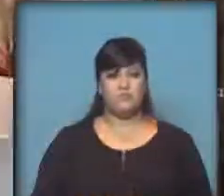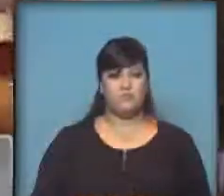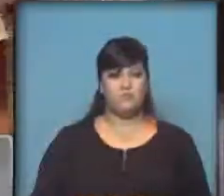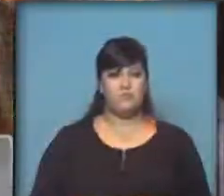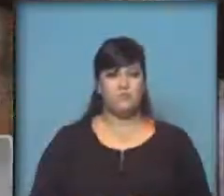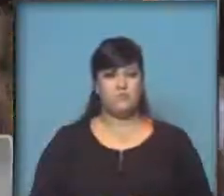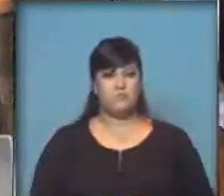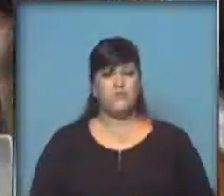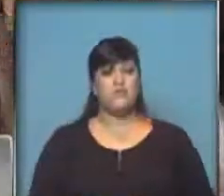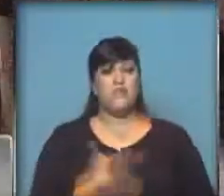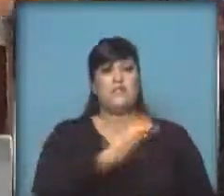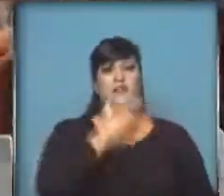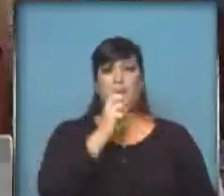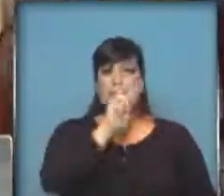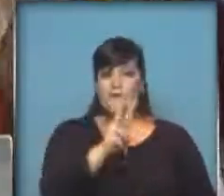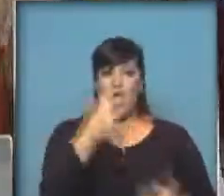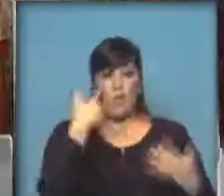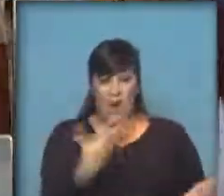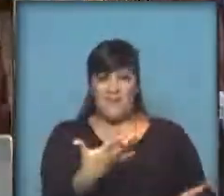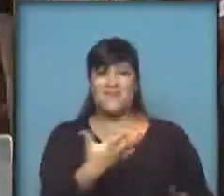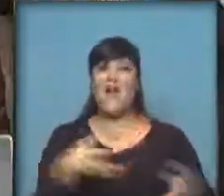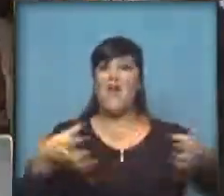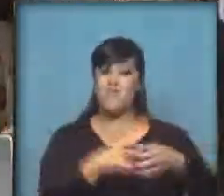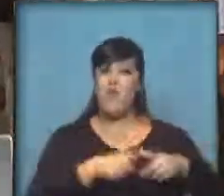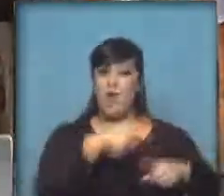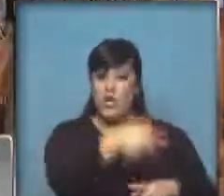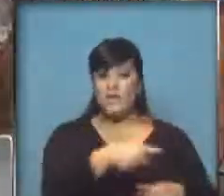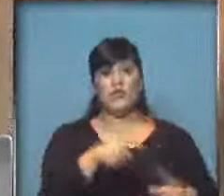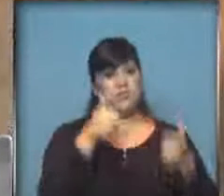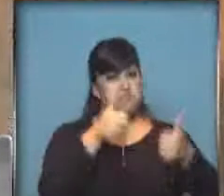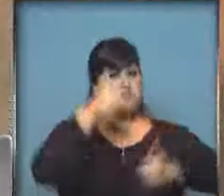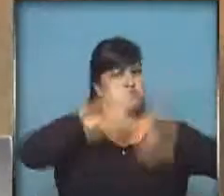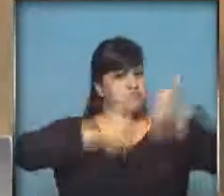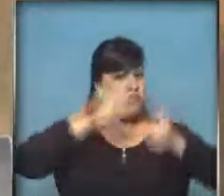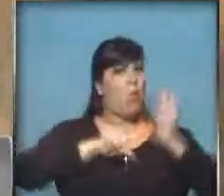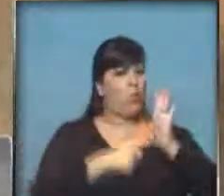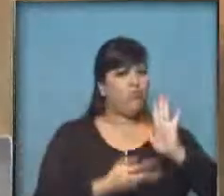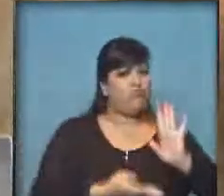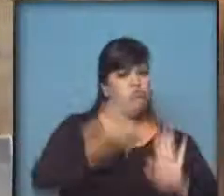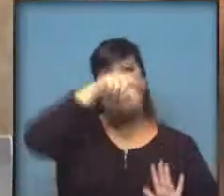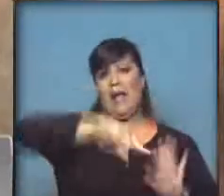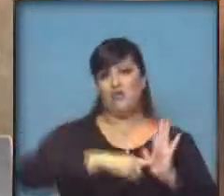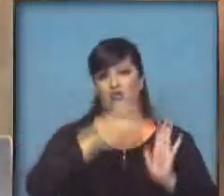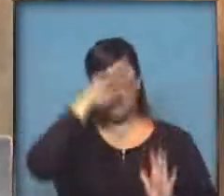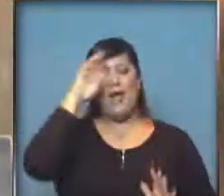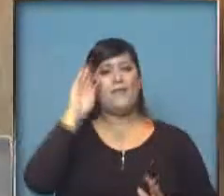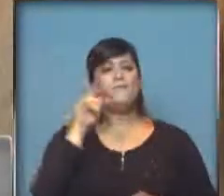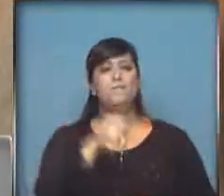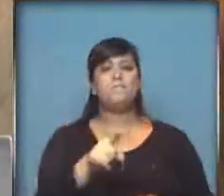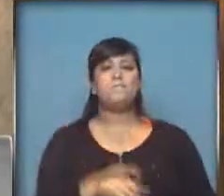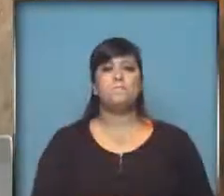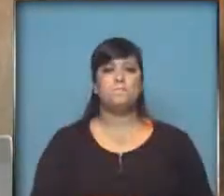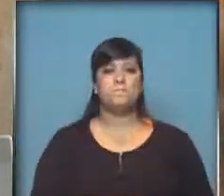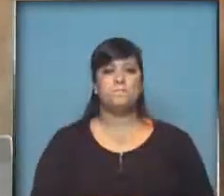para la Victoria ha demostrado claramente ser una fuerza altamente competitiva en la ciudad de Buenos Aires, con una